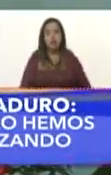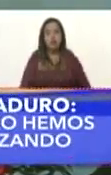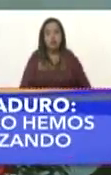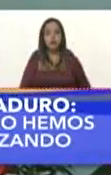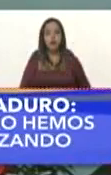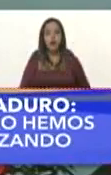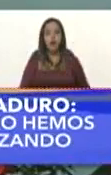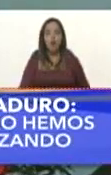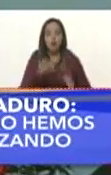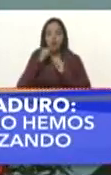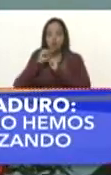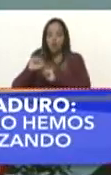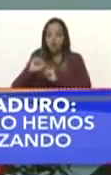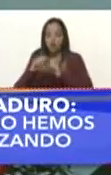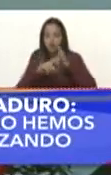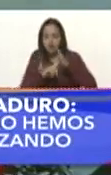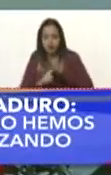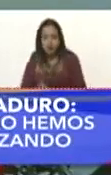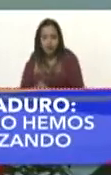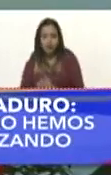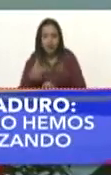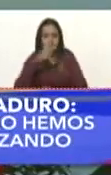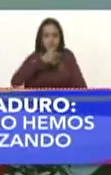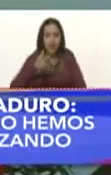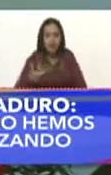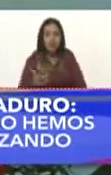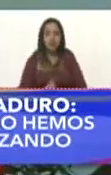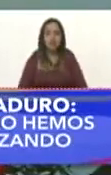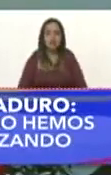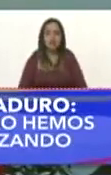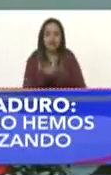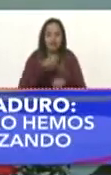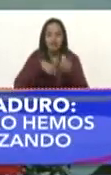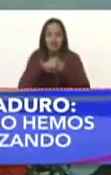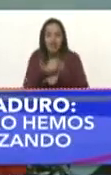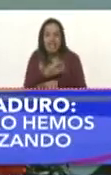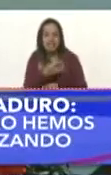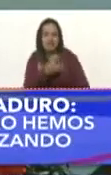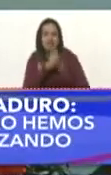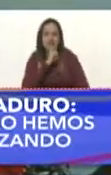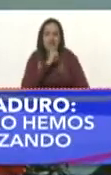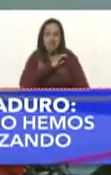Contra el neoliberalismo, contra el capitalismo financiero salvaje del neoliberalismo.